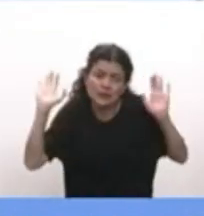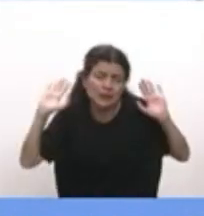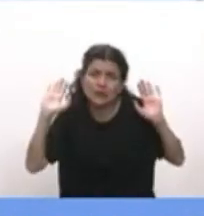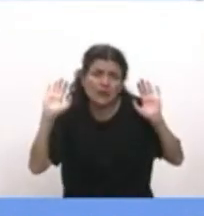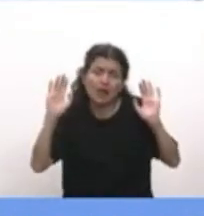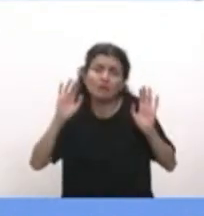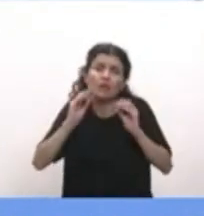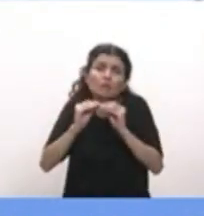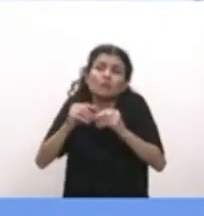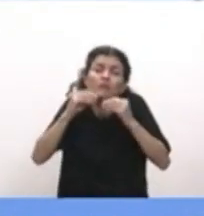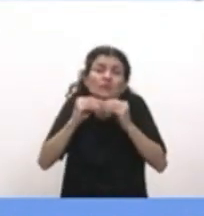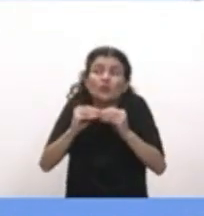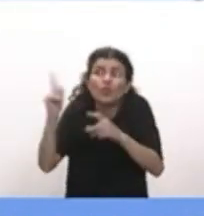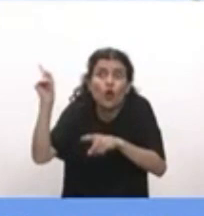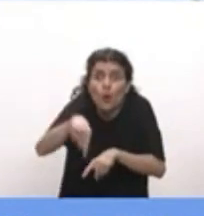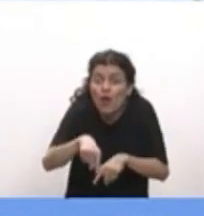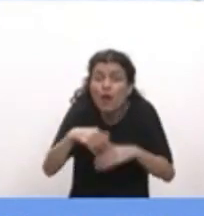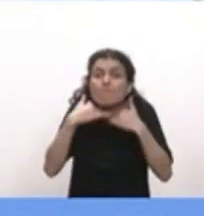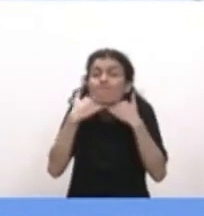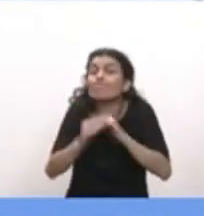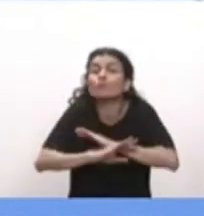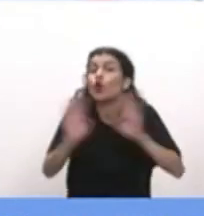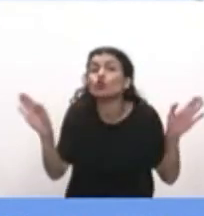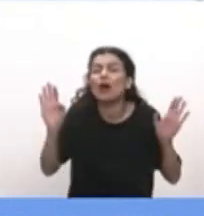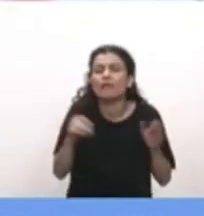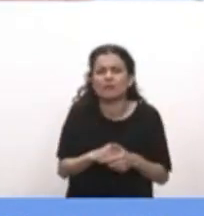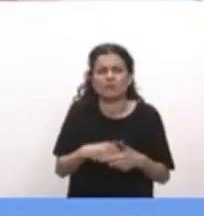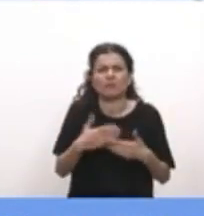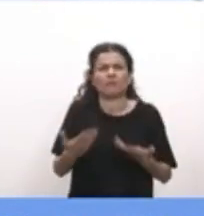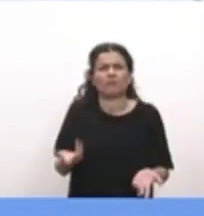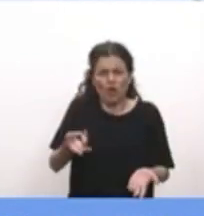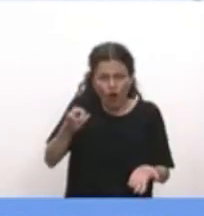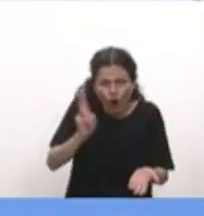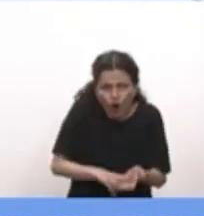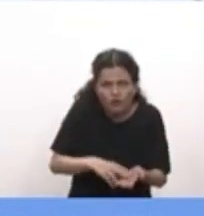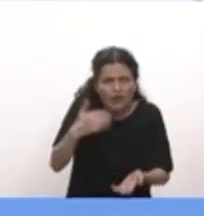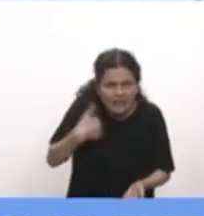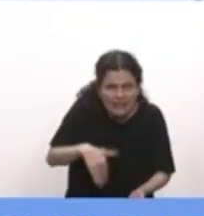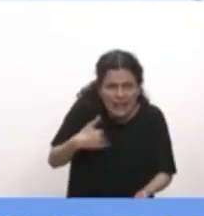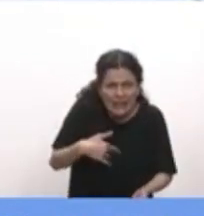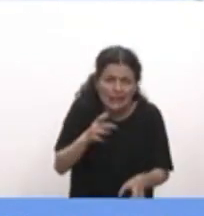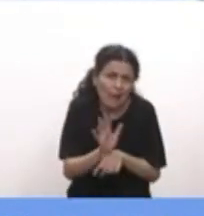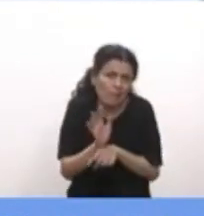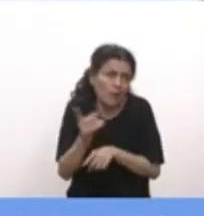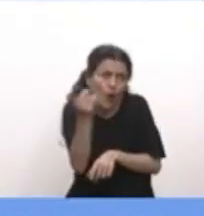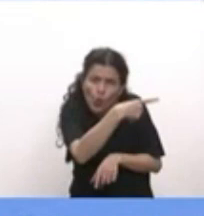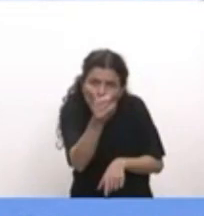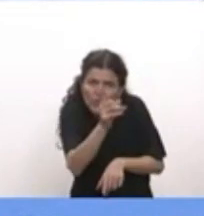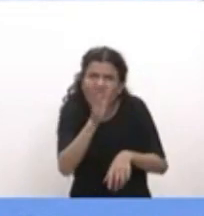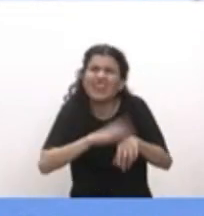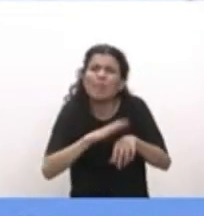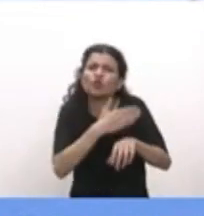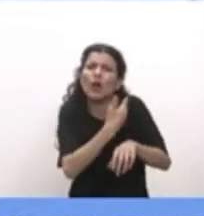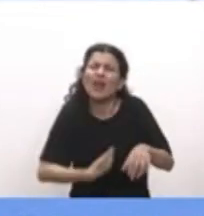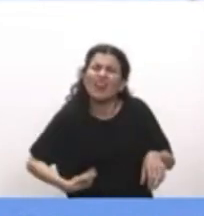David Cameron en la Argentina. Con lo cual, nuevamente, nosotros, ustedes, como gobierno nacional,